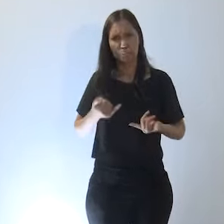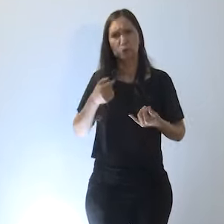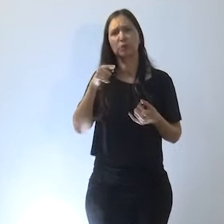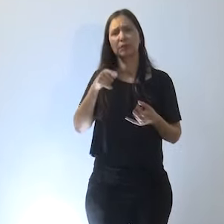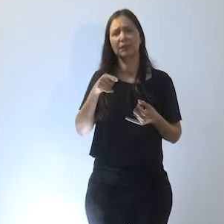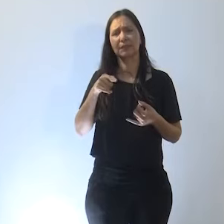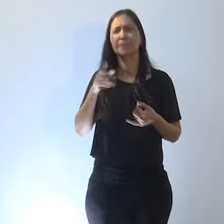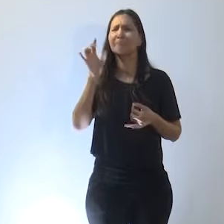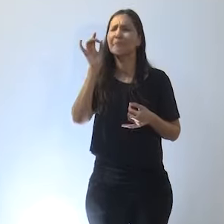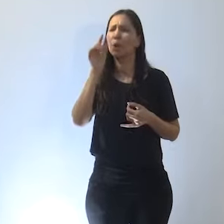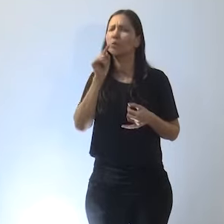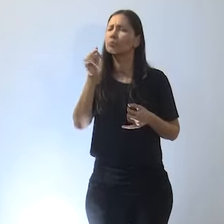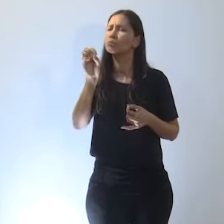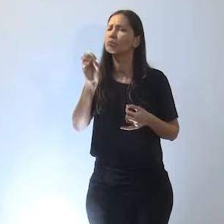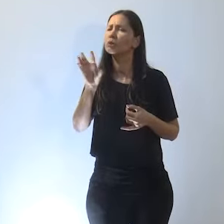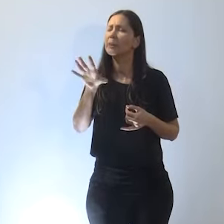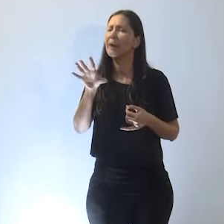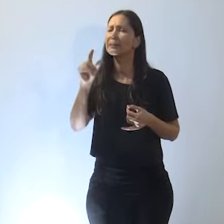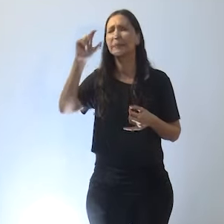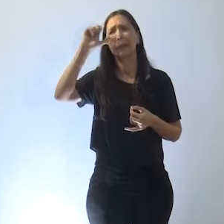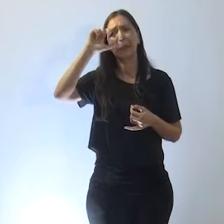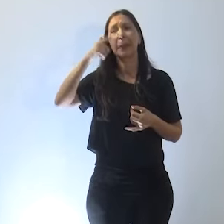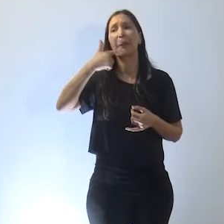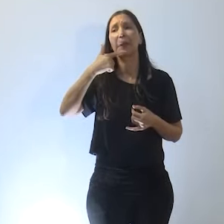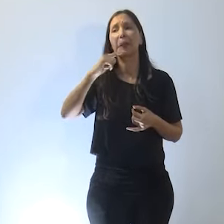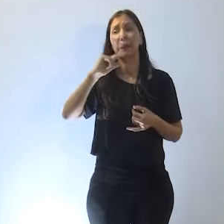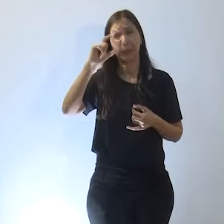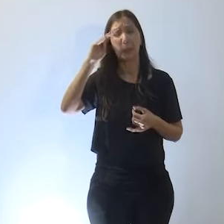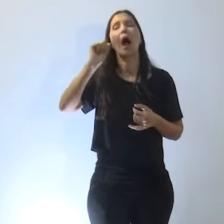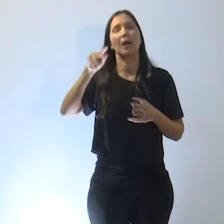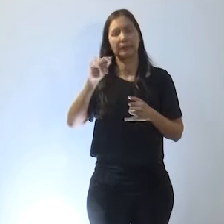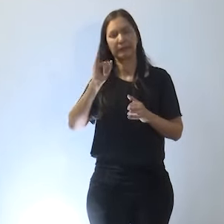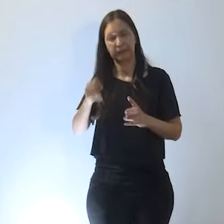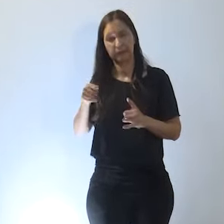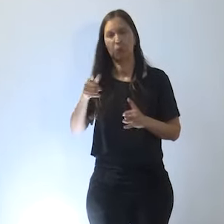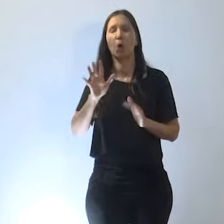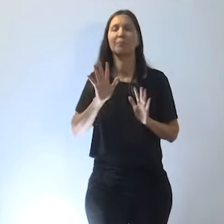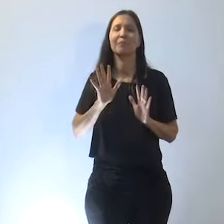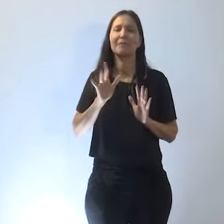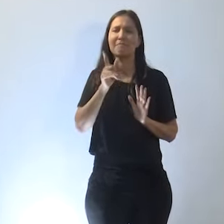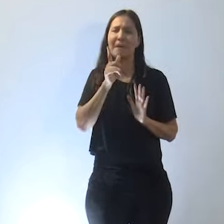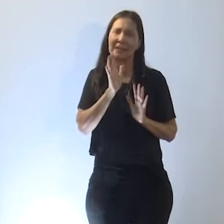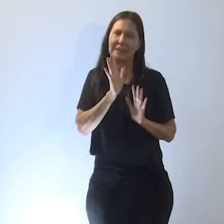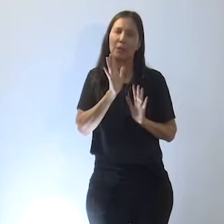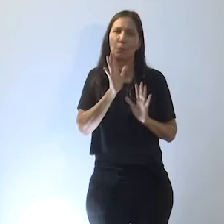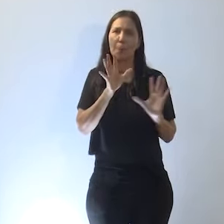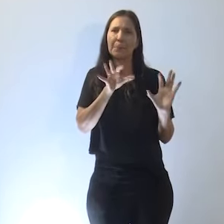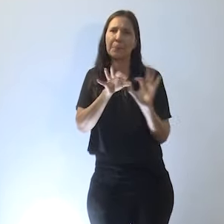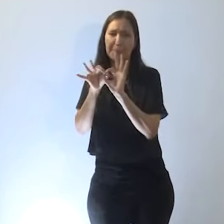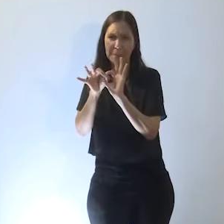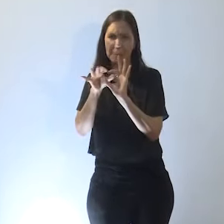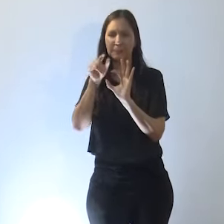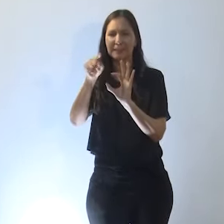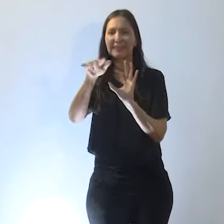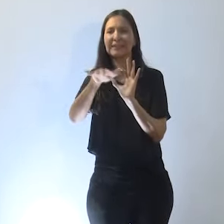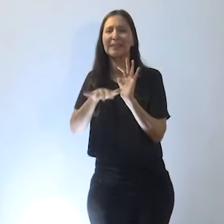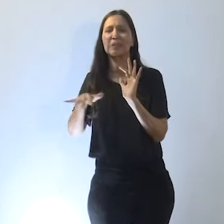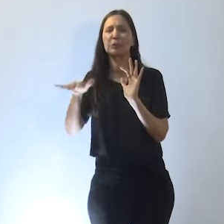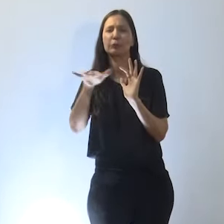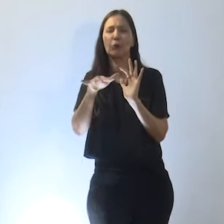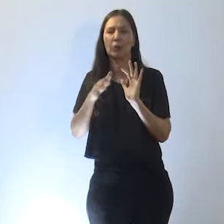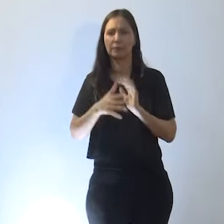Esteban bueno eh creo que responde a ese sector que